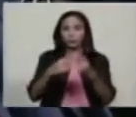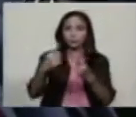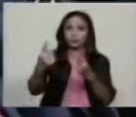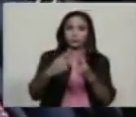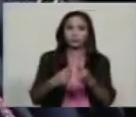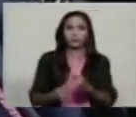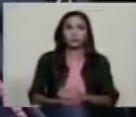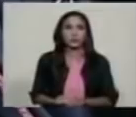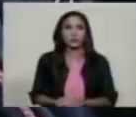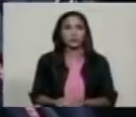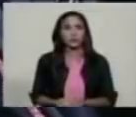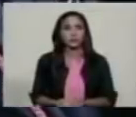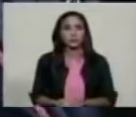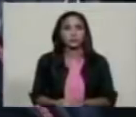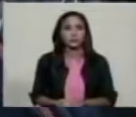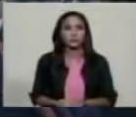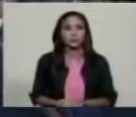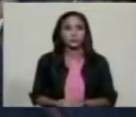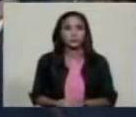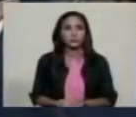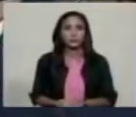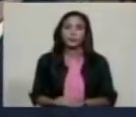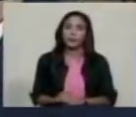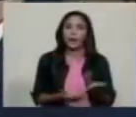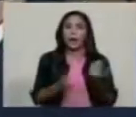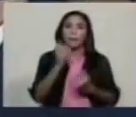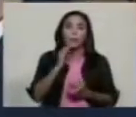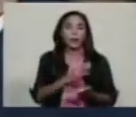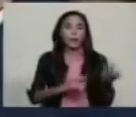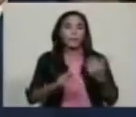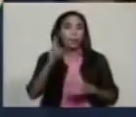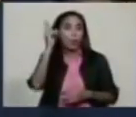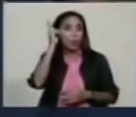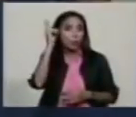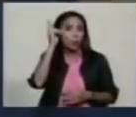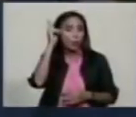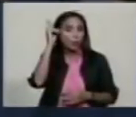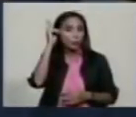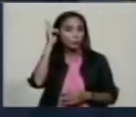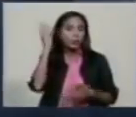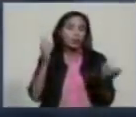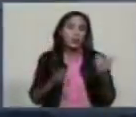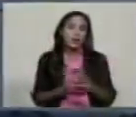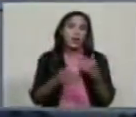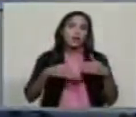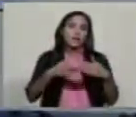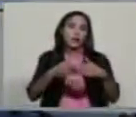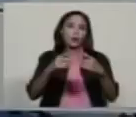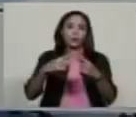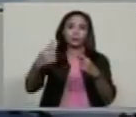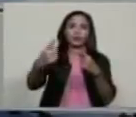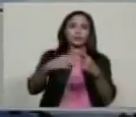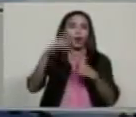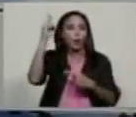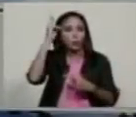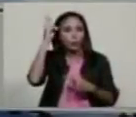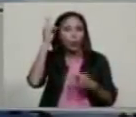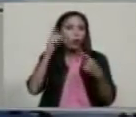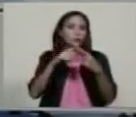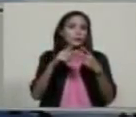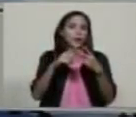café, ron y chocolate. Y regresa lleno de cosas de